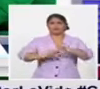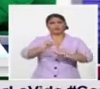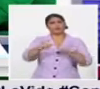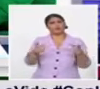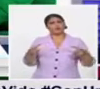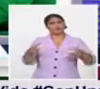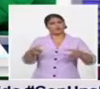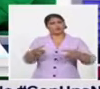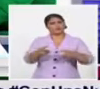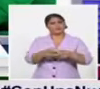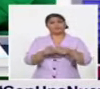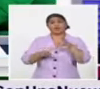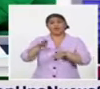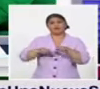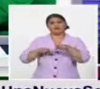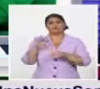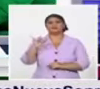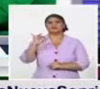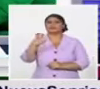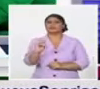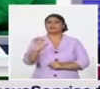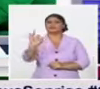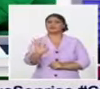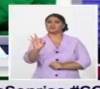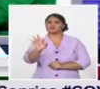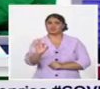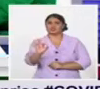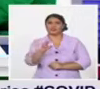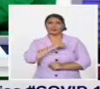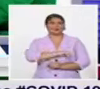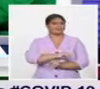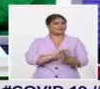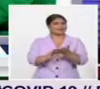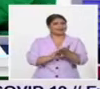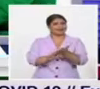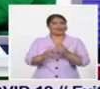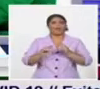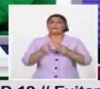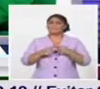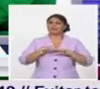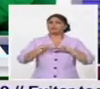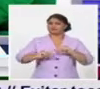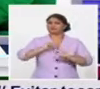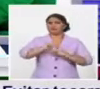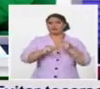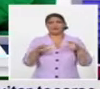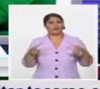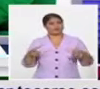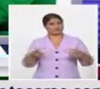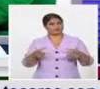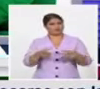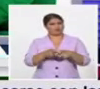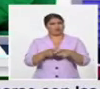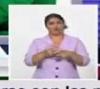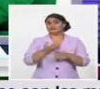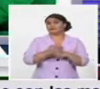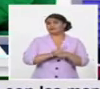un 70%. Ha ido disminuyendo, lo que evidencia que el